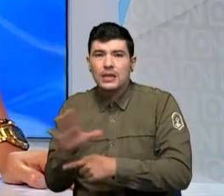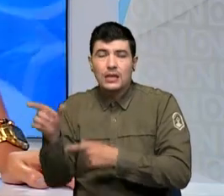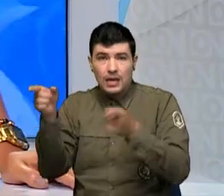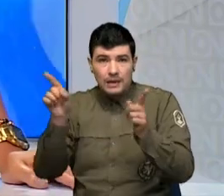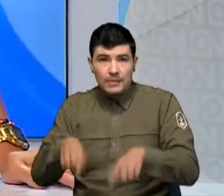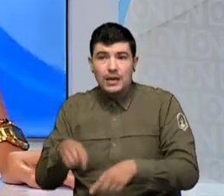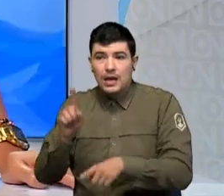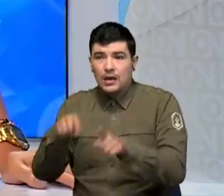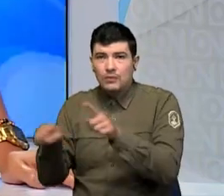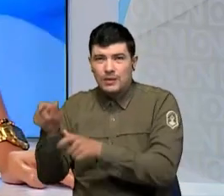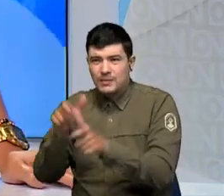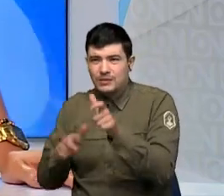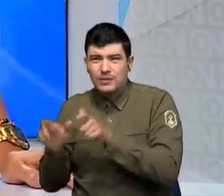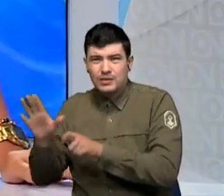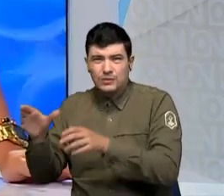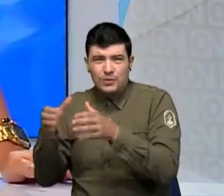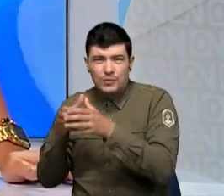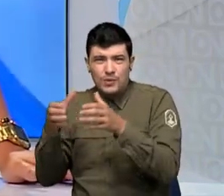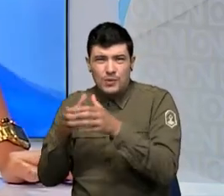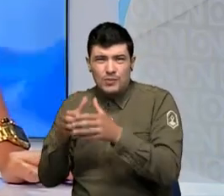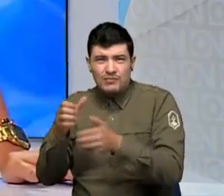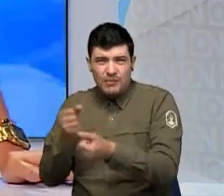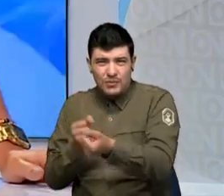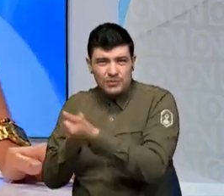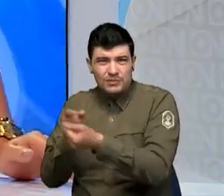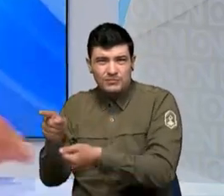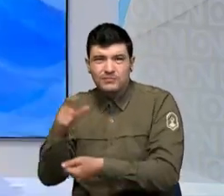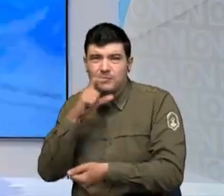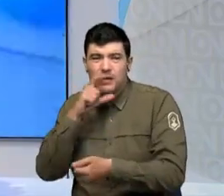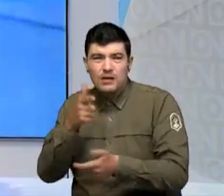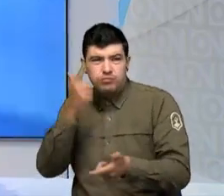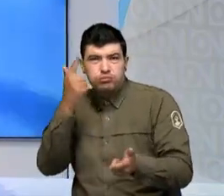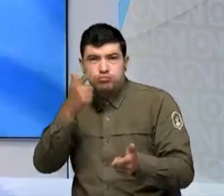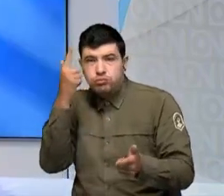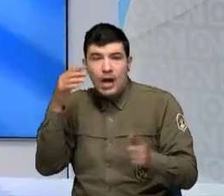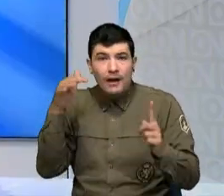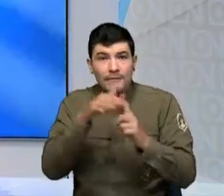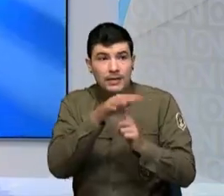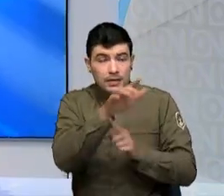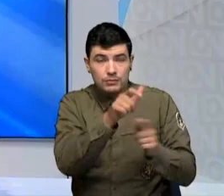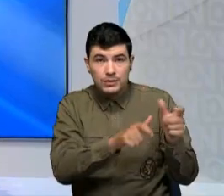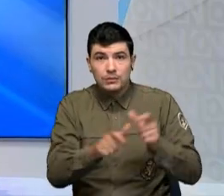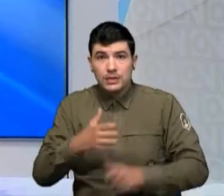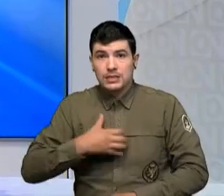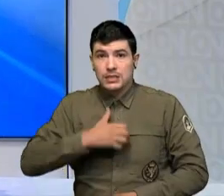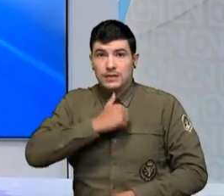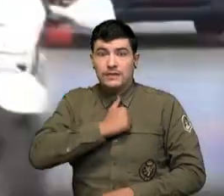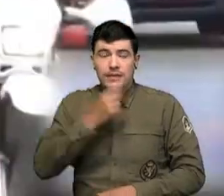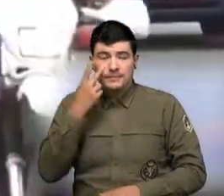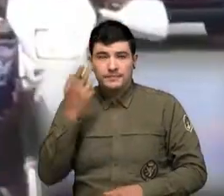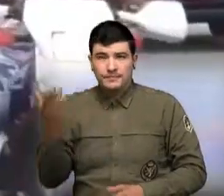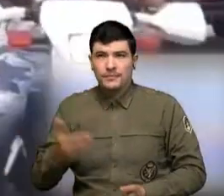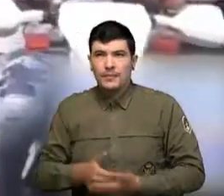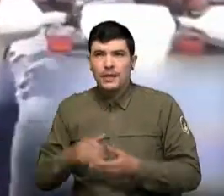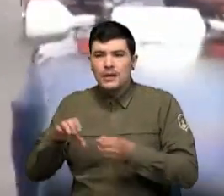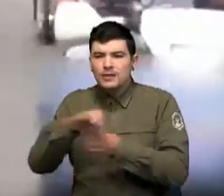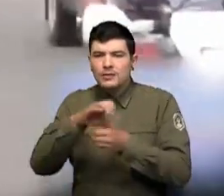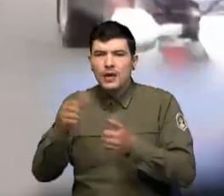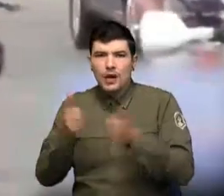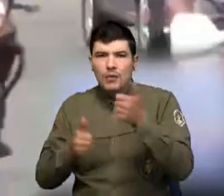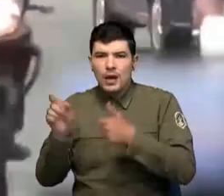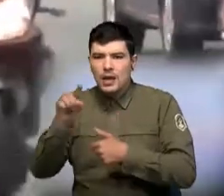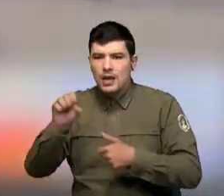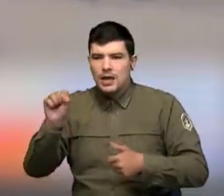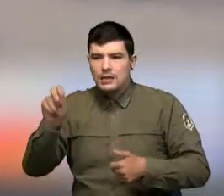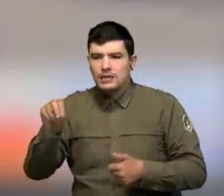de fuego por parte de los colectivos chavistas, quienes buscan amedrentar la voluntad de protesta. En ciudades como San Cristóbal